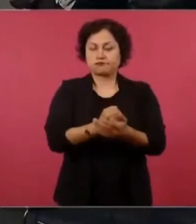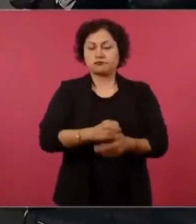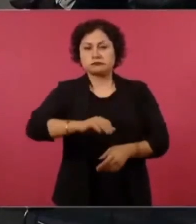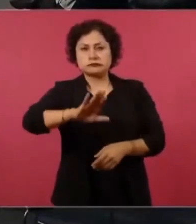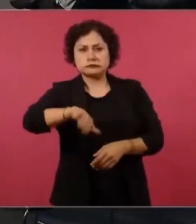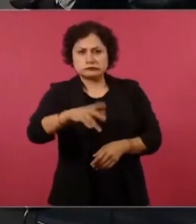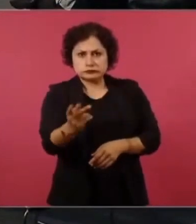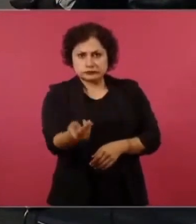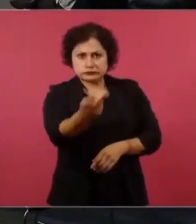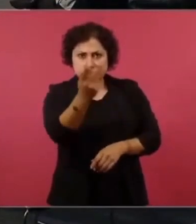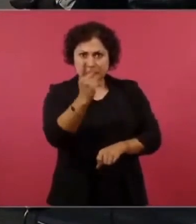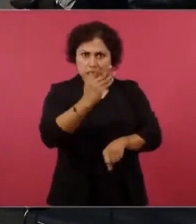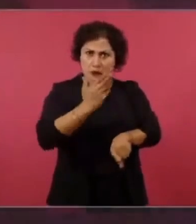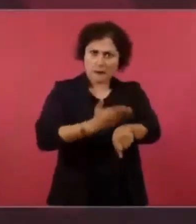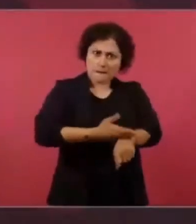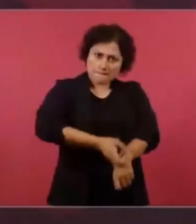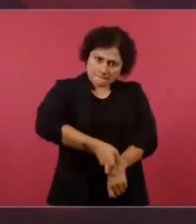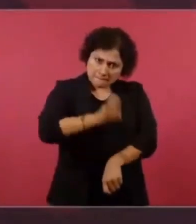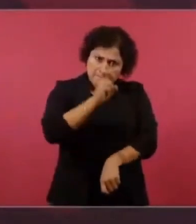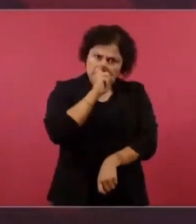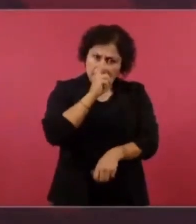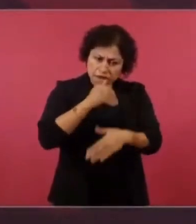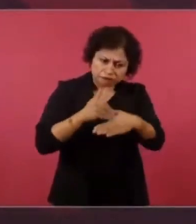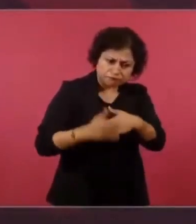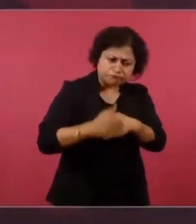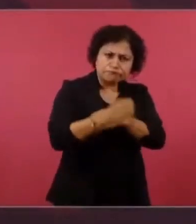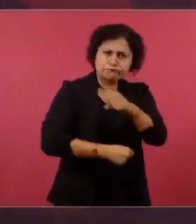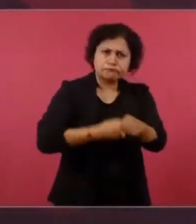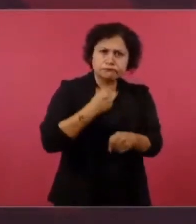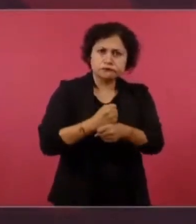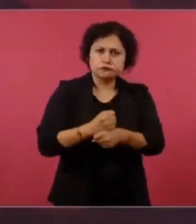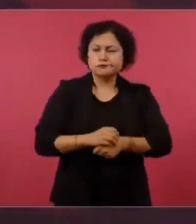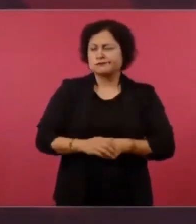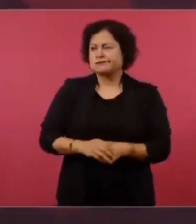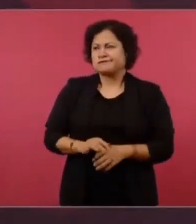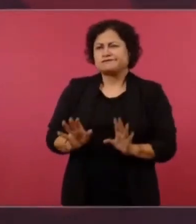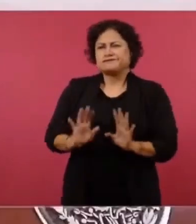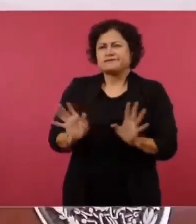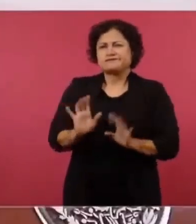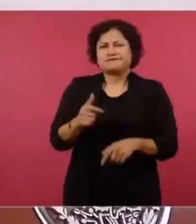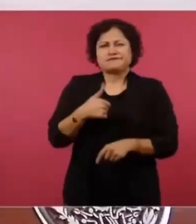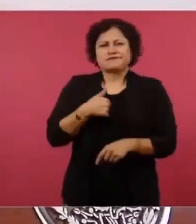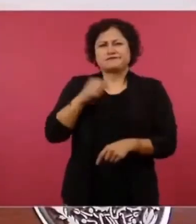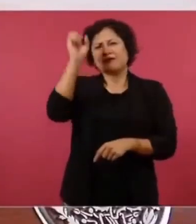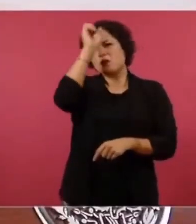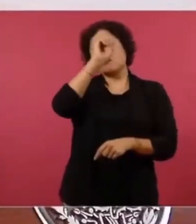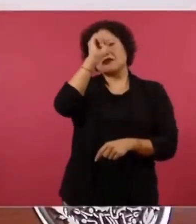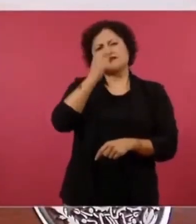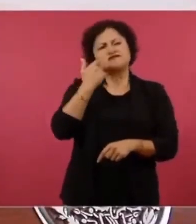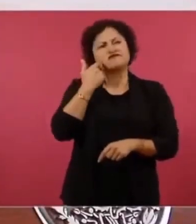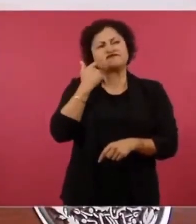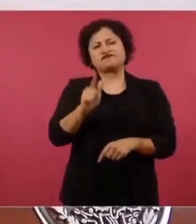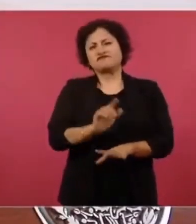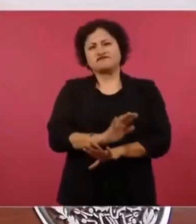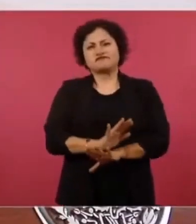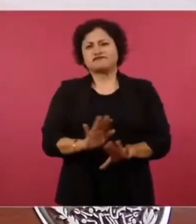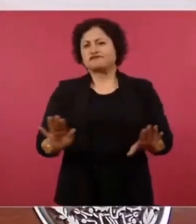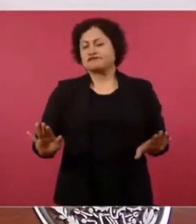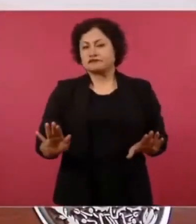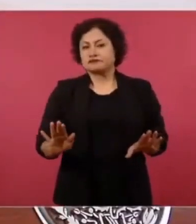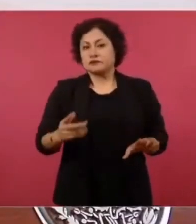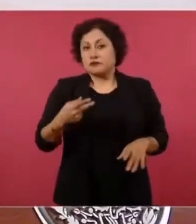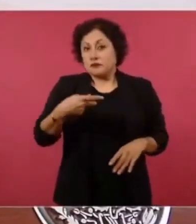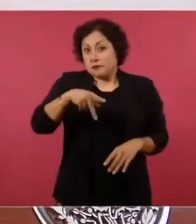opinar sobre eso. Lo único que me llama la